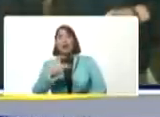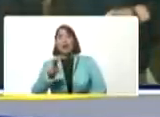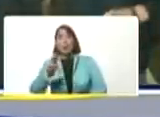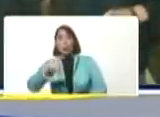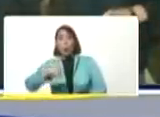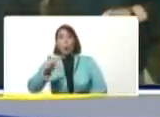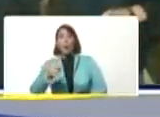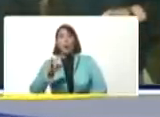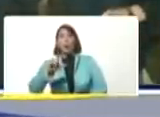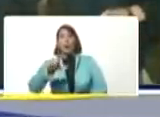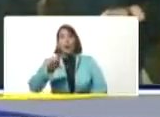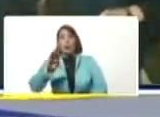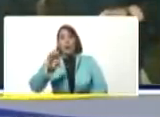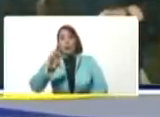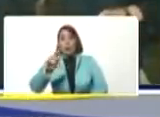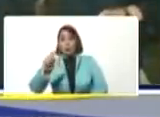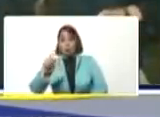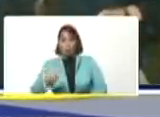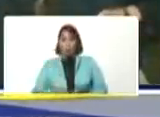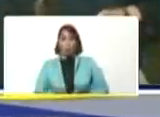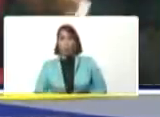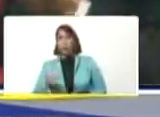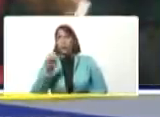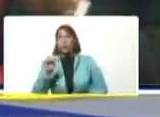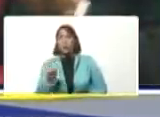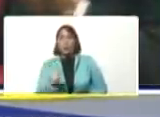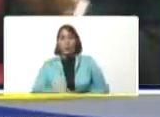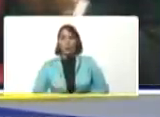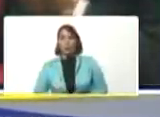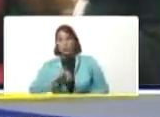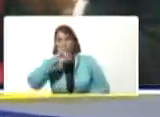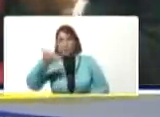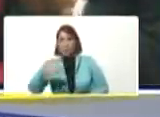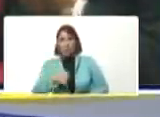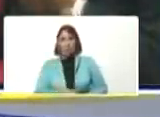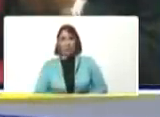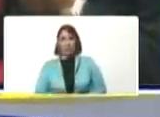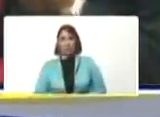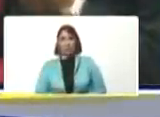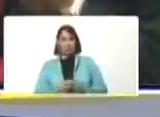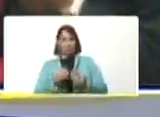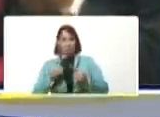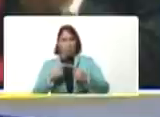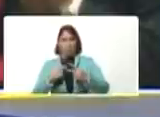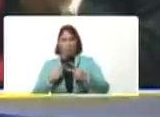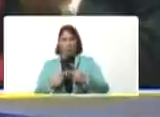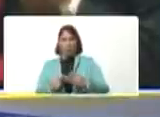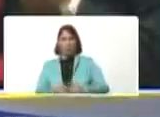Marcano, Suárez, Jason Guzmán, Matamoros,